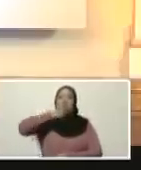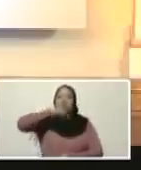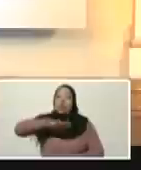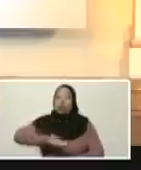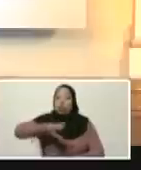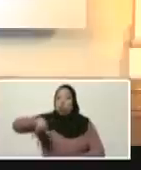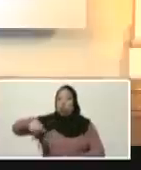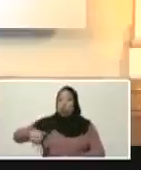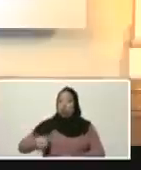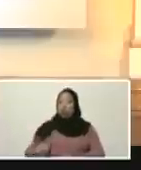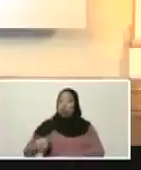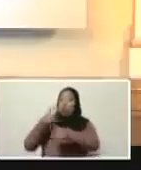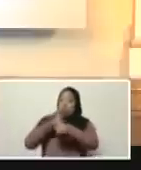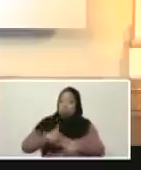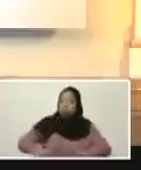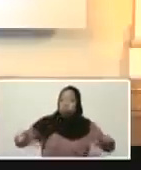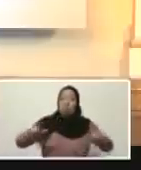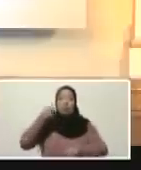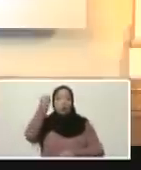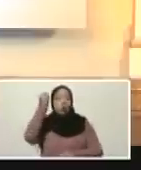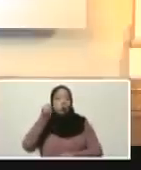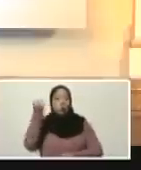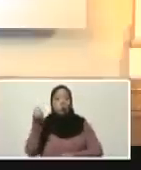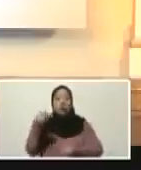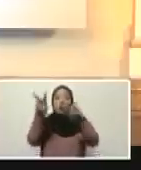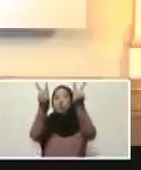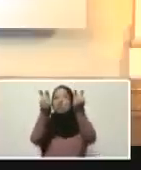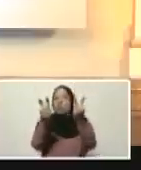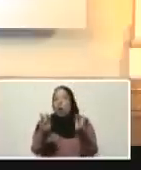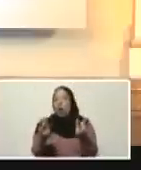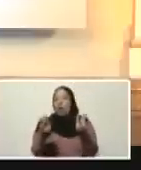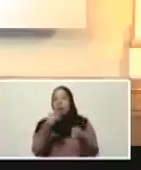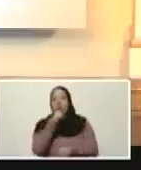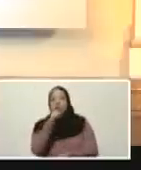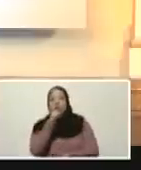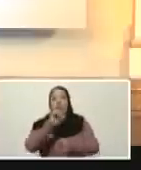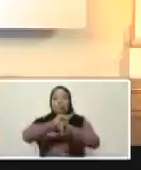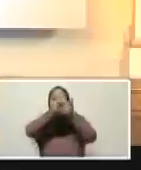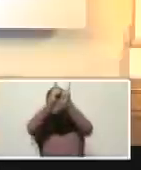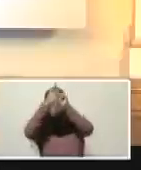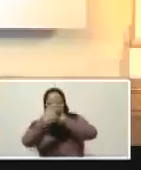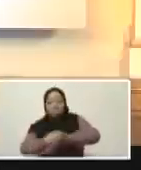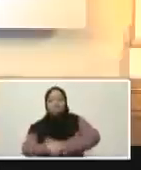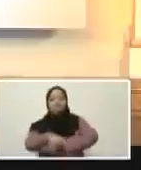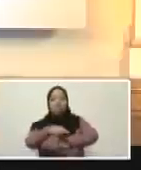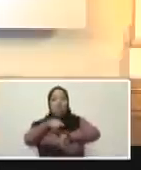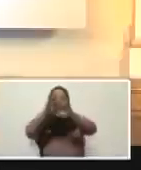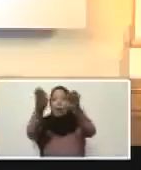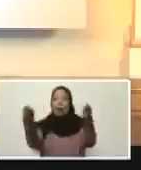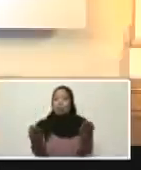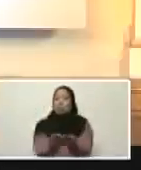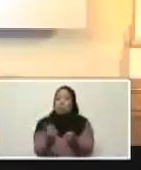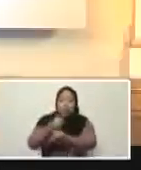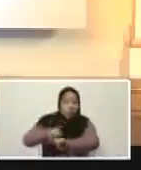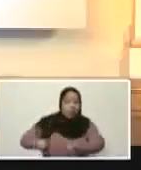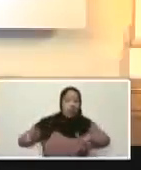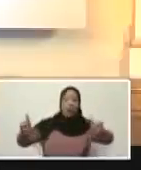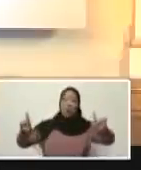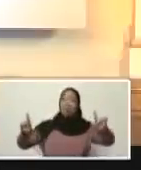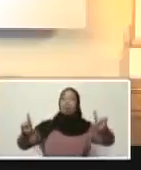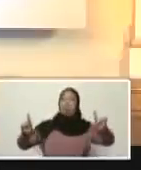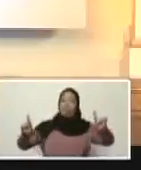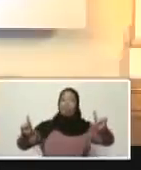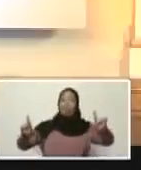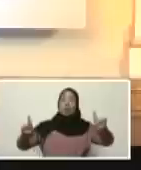de nosotros la audacia de actualizarla al calor de los cambios que experimenta el mundo sin claudicar en